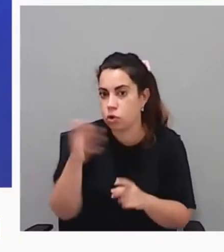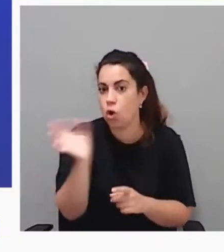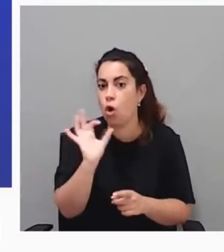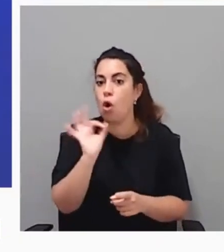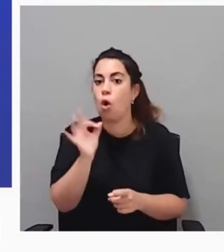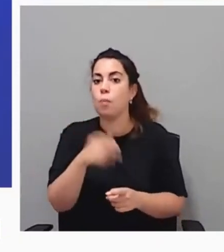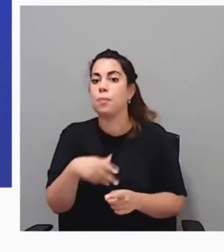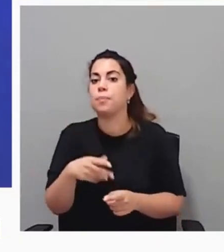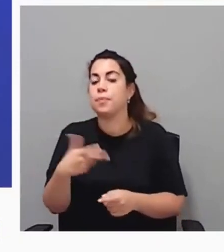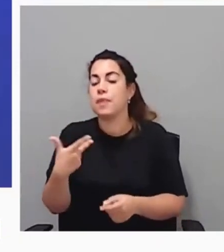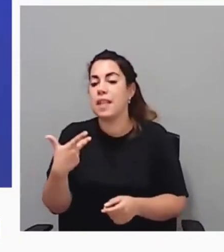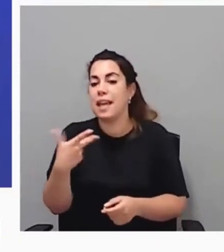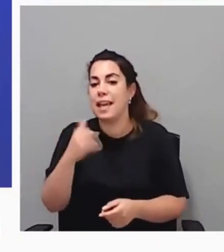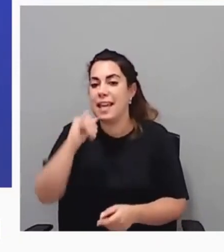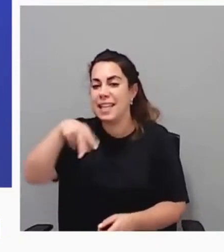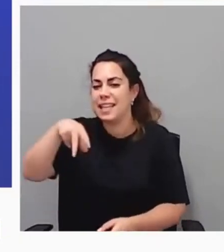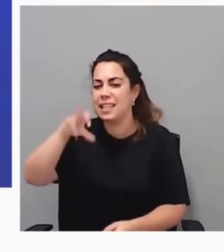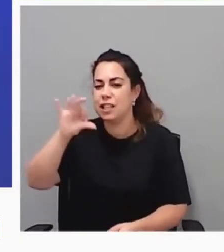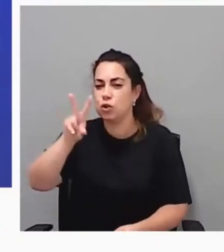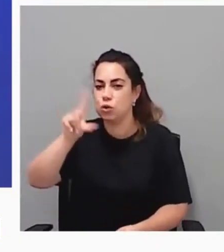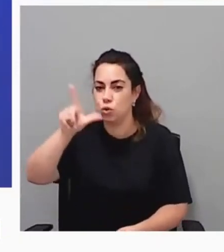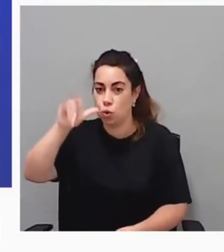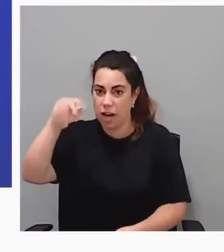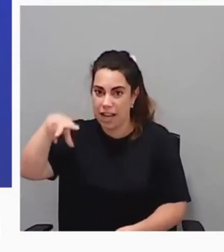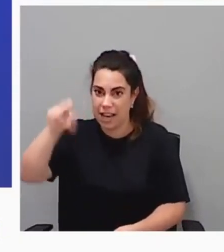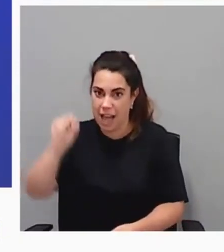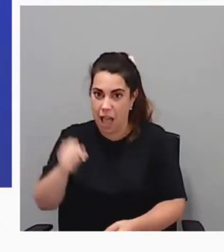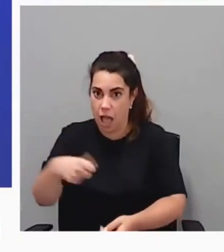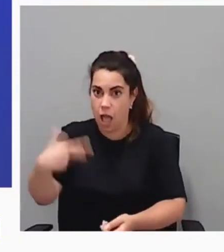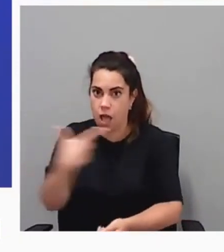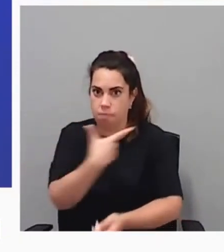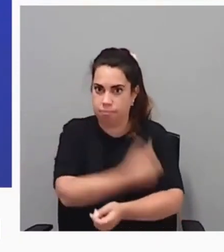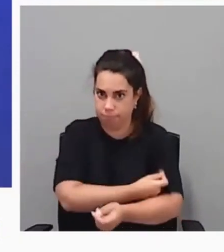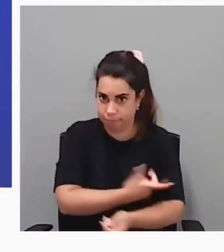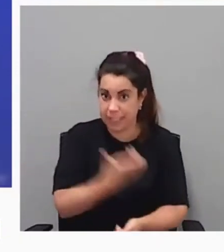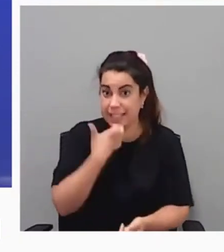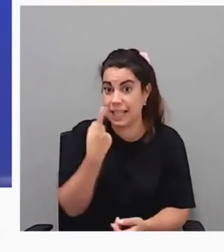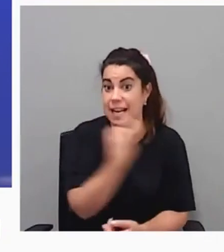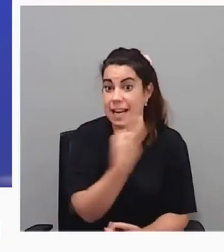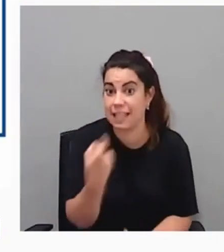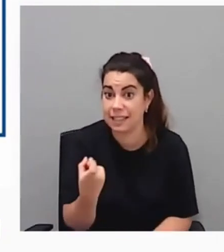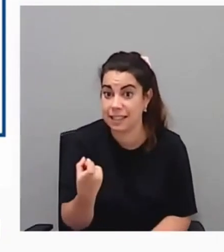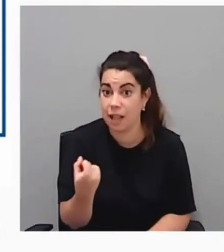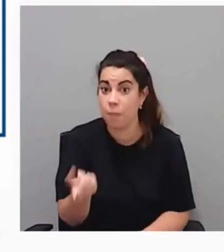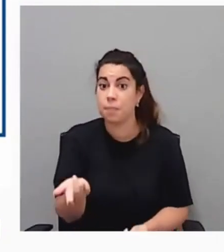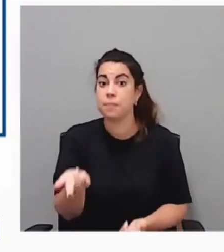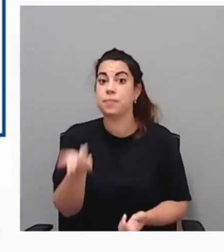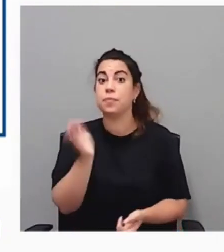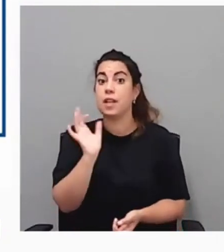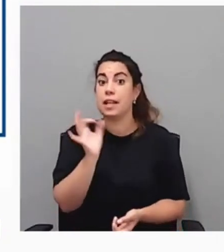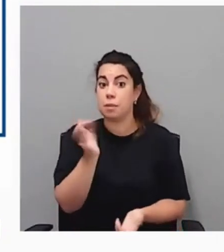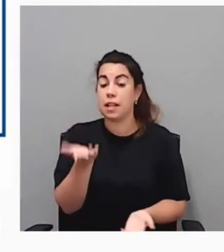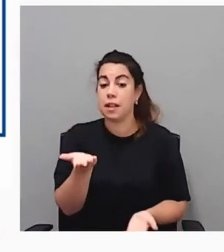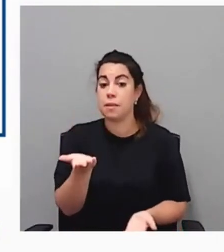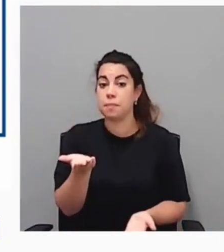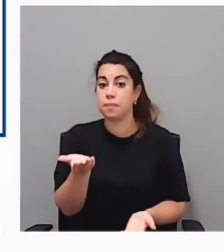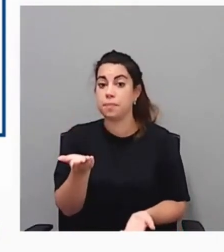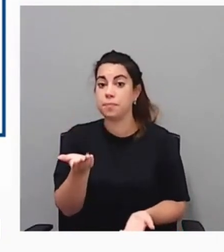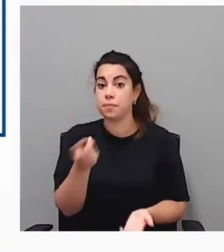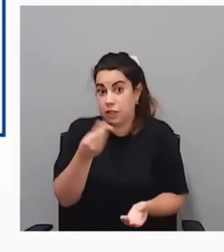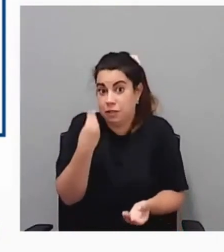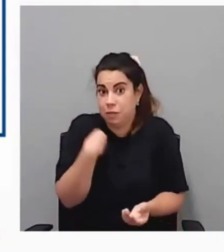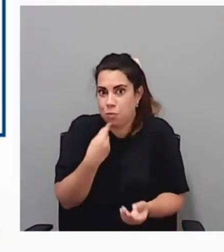paciente cuando la necesita. Pero claro, lo que queremos realmente es algo así, que es lo que hubiéramos querido todos tener durante la pandemia